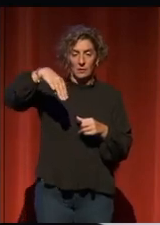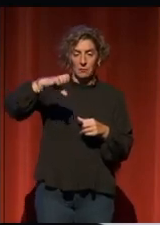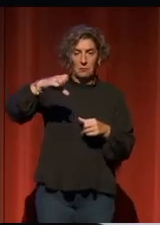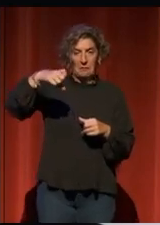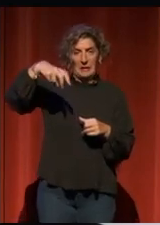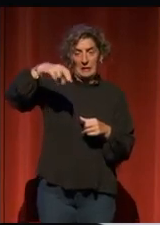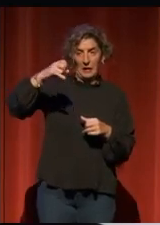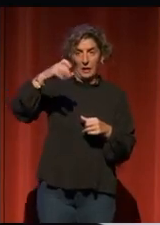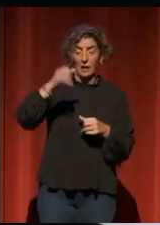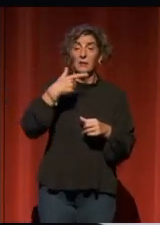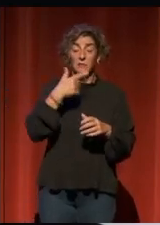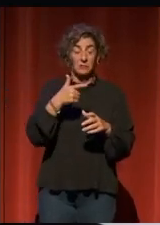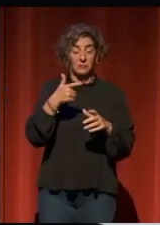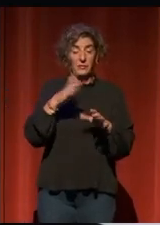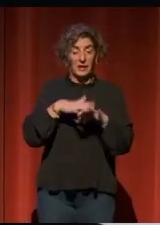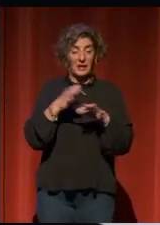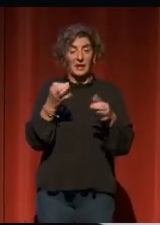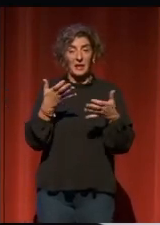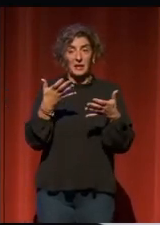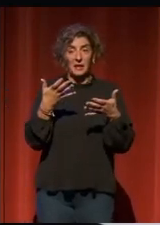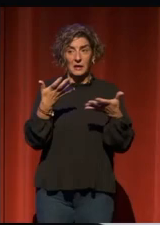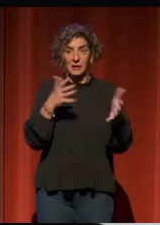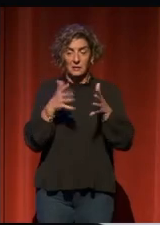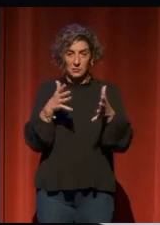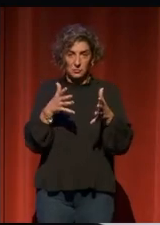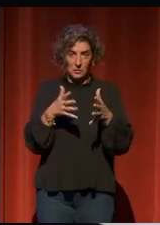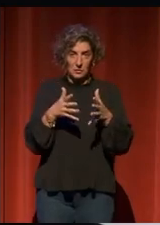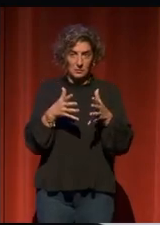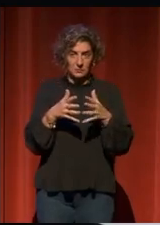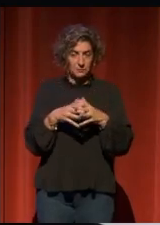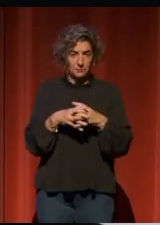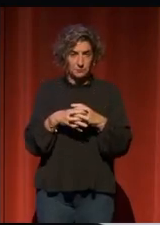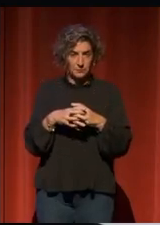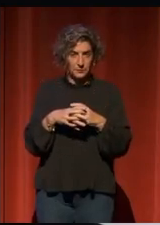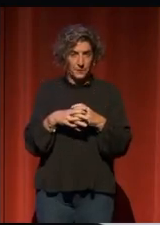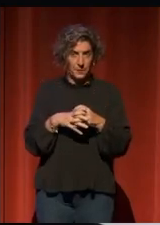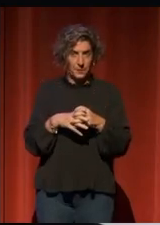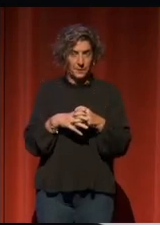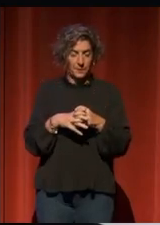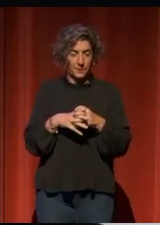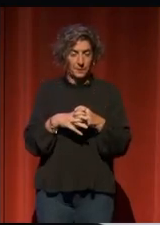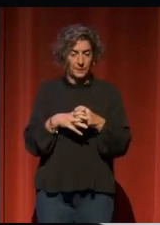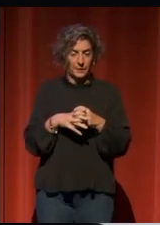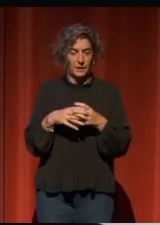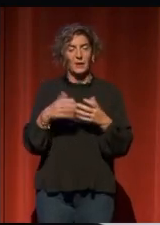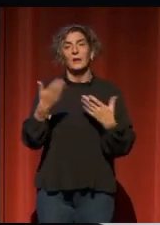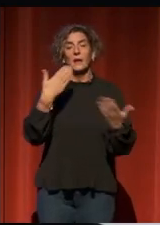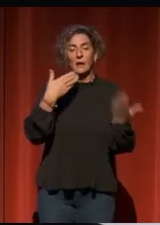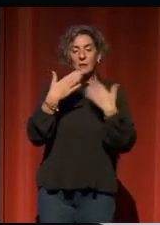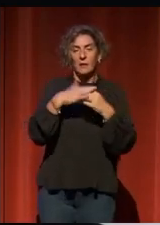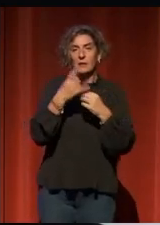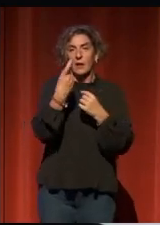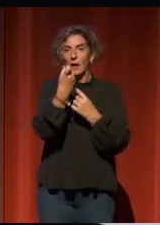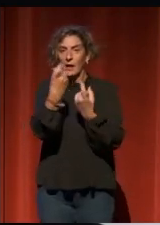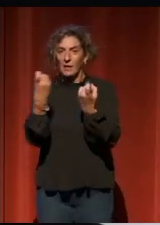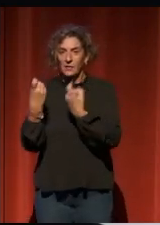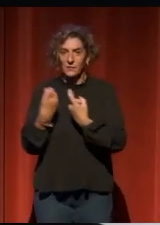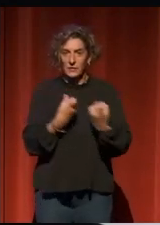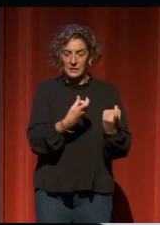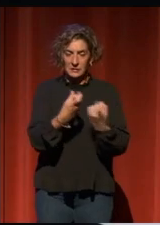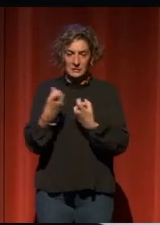la catalogación de su propia biblioteca la compañía tan necesaria de aquellos